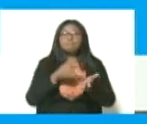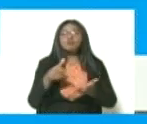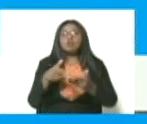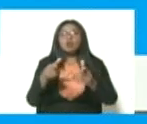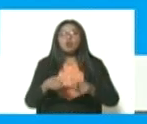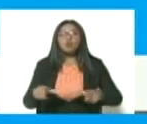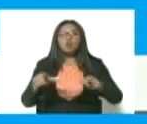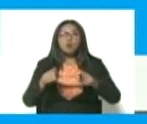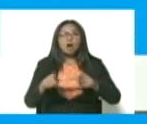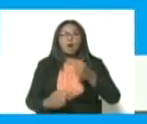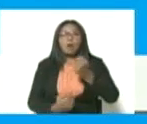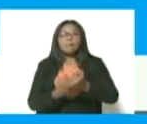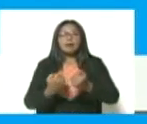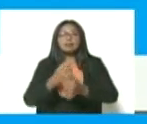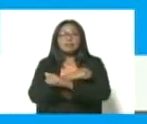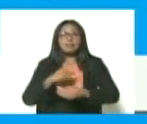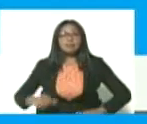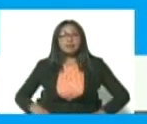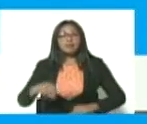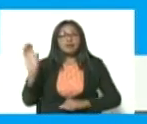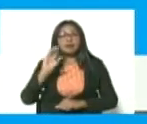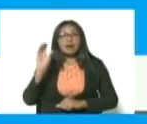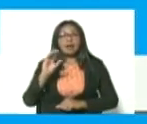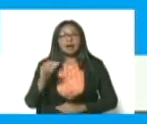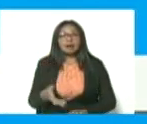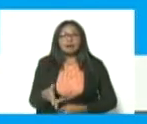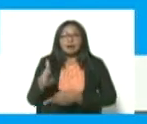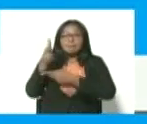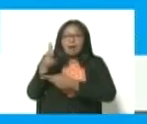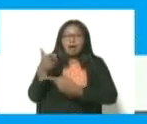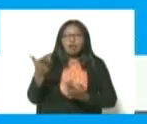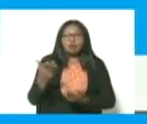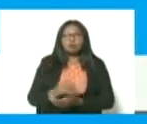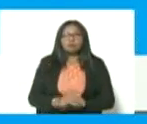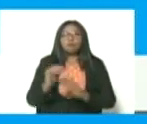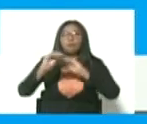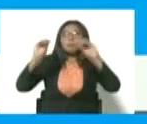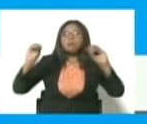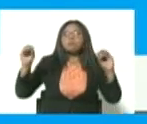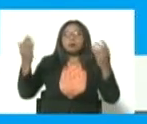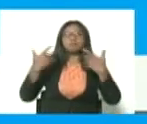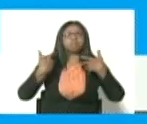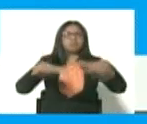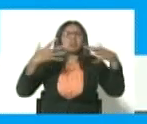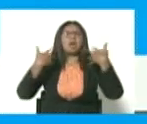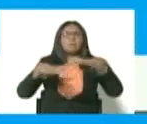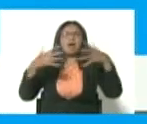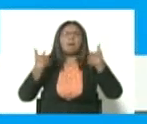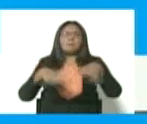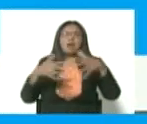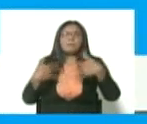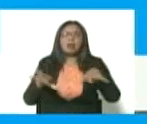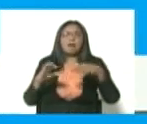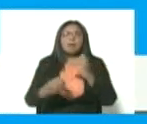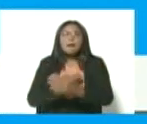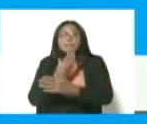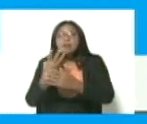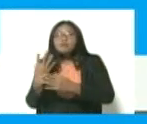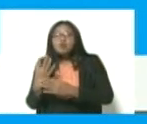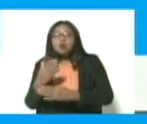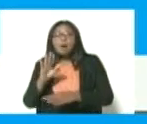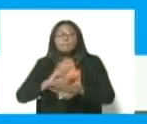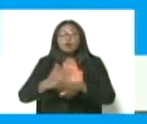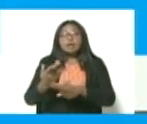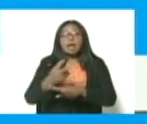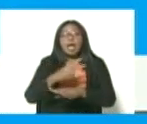puertas de una base militar de Caracas, armados, llamando a marchar sobre el Palacio Presidencial. ¿O es que para España